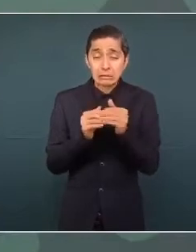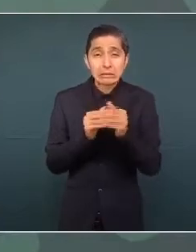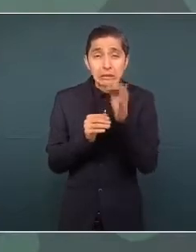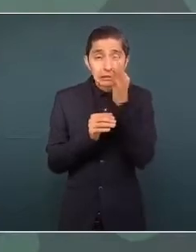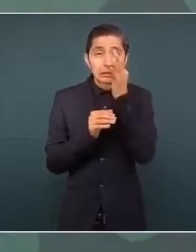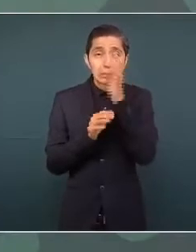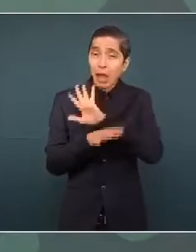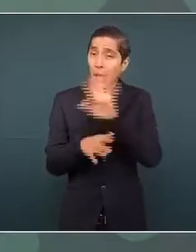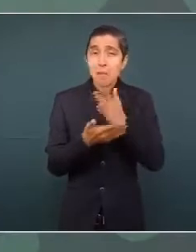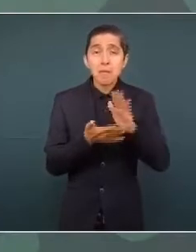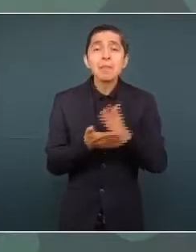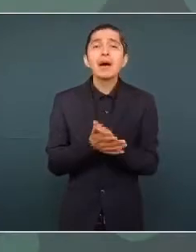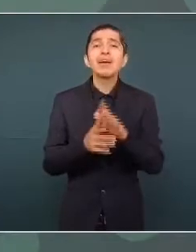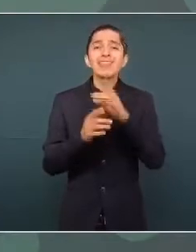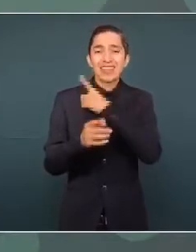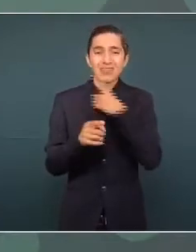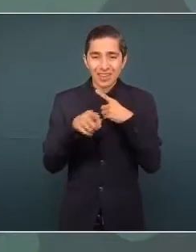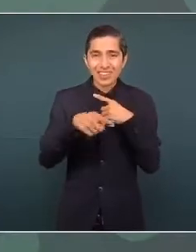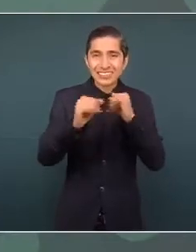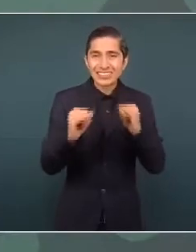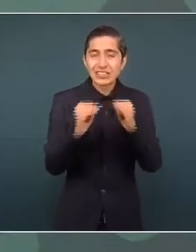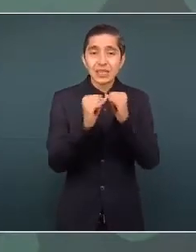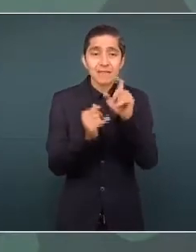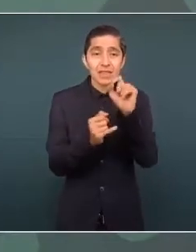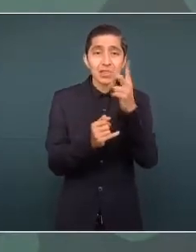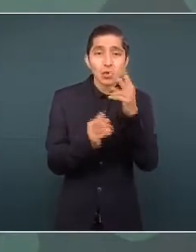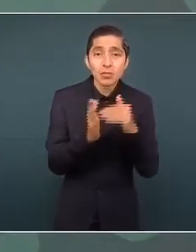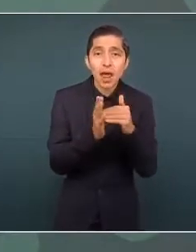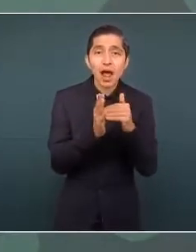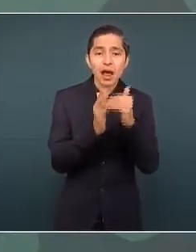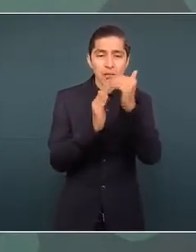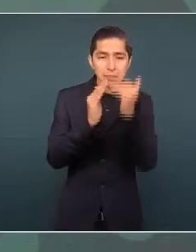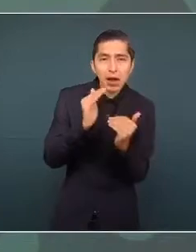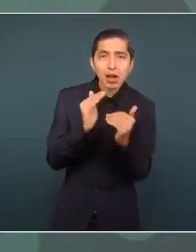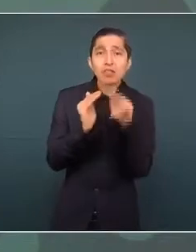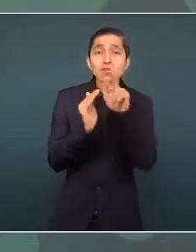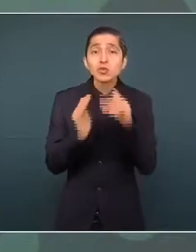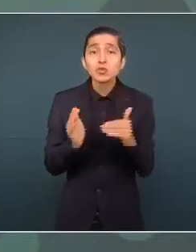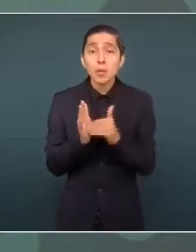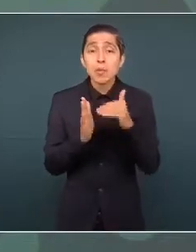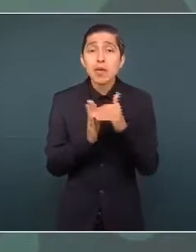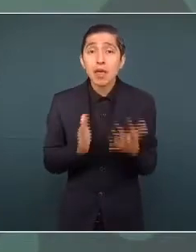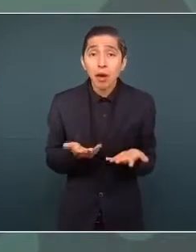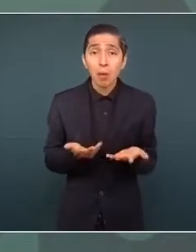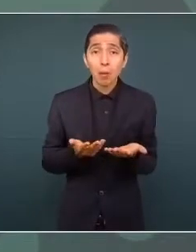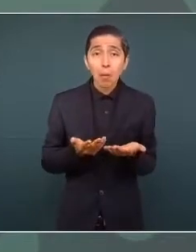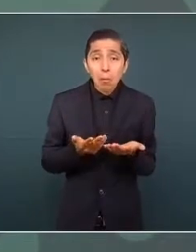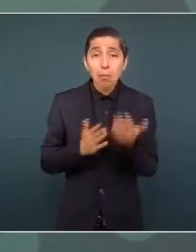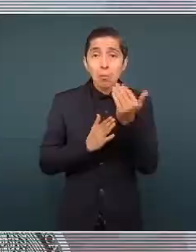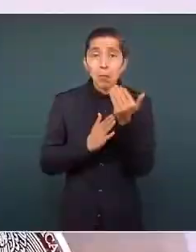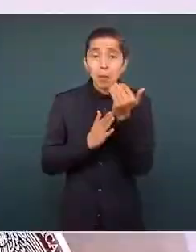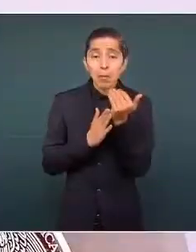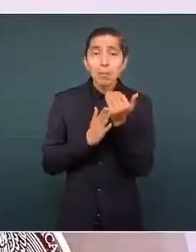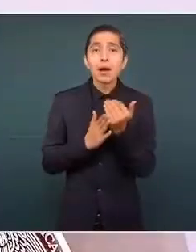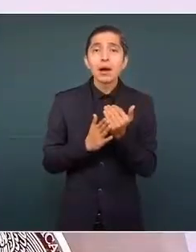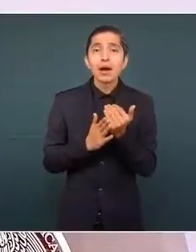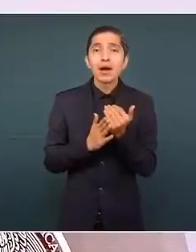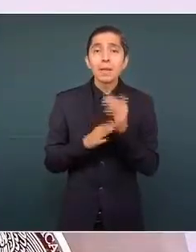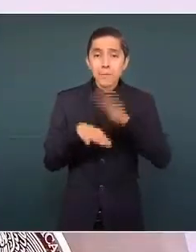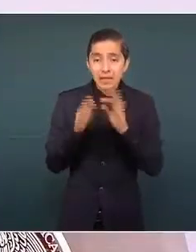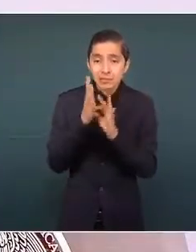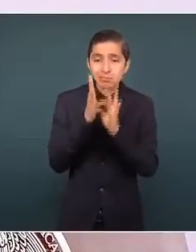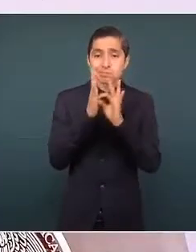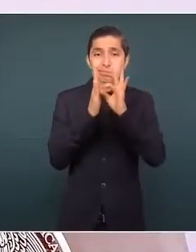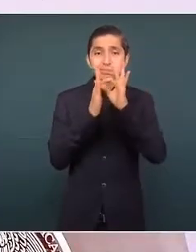deuda institucionalizada bajamos de 22,000 a 18,000. Es decir, en lugar de que se crecieran estas cifras,